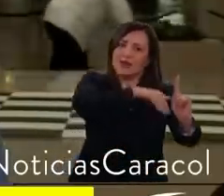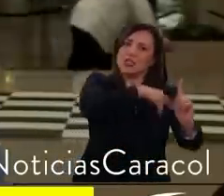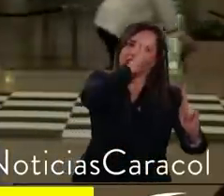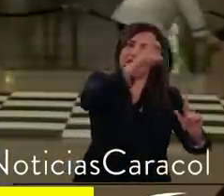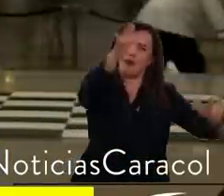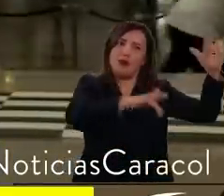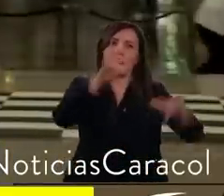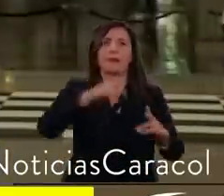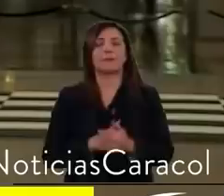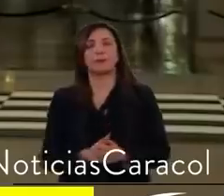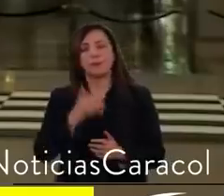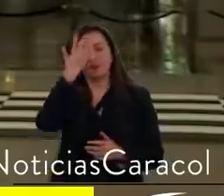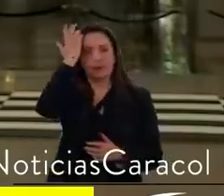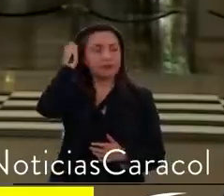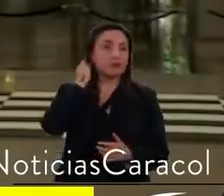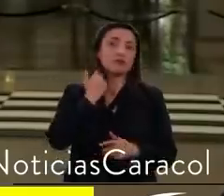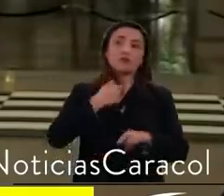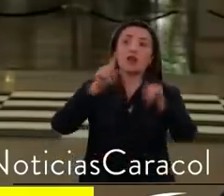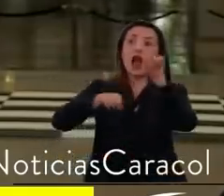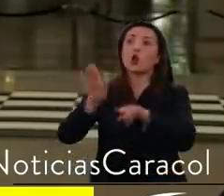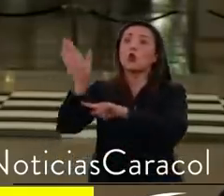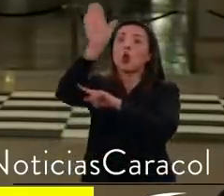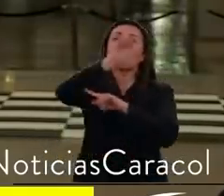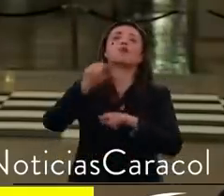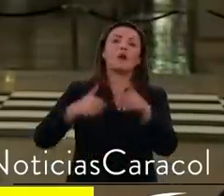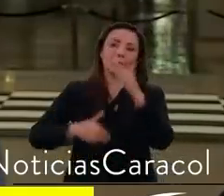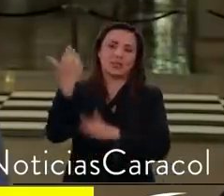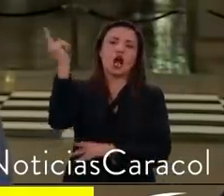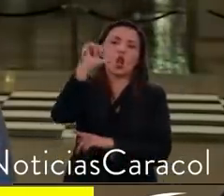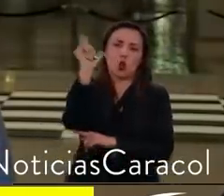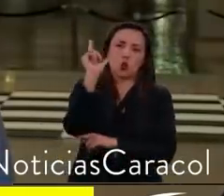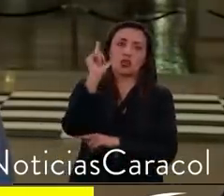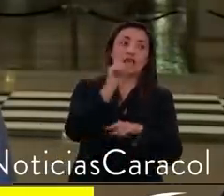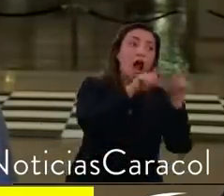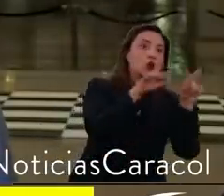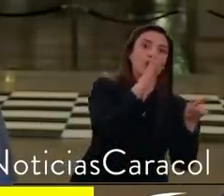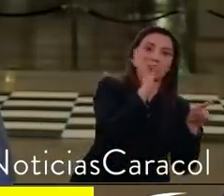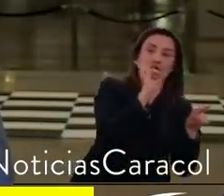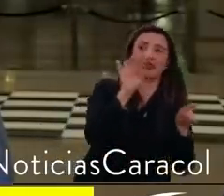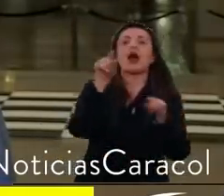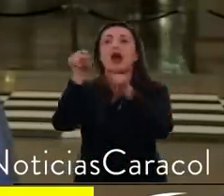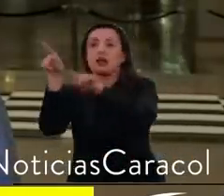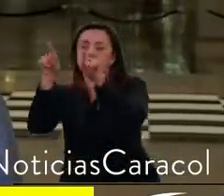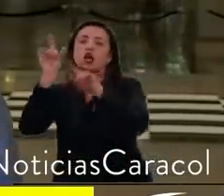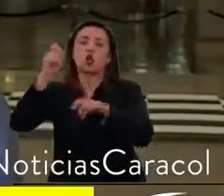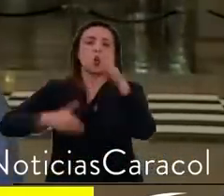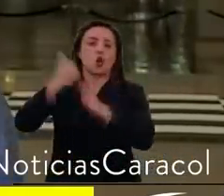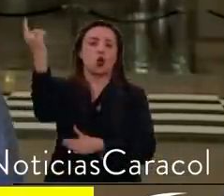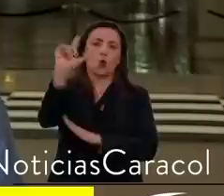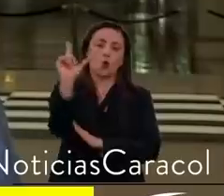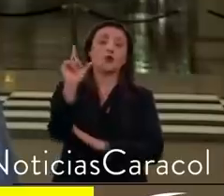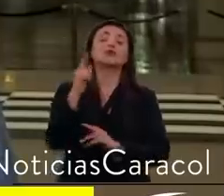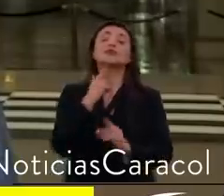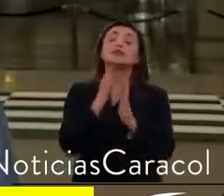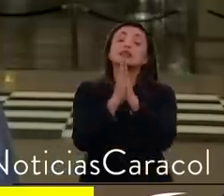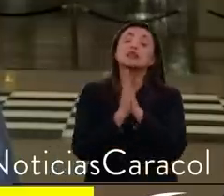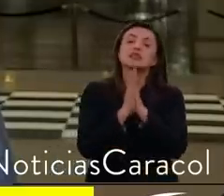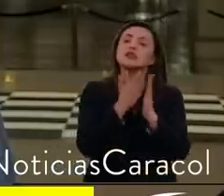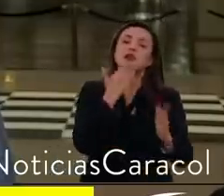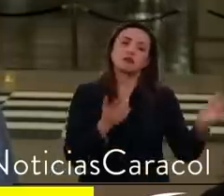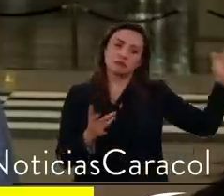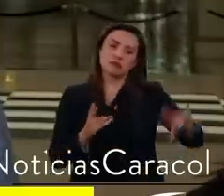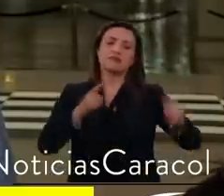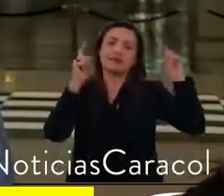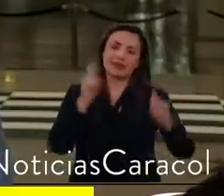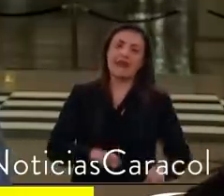En algunas regiones van a iniciar el lunes, repito, donde no se han iniciado aún, y hemos pedido que quienes acompañen sean